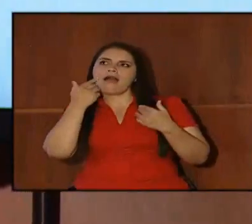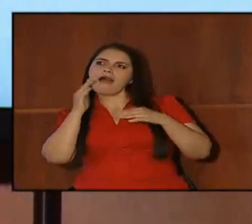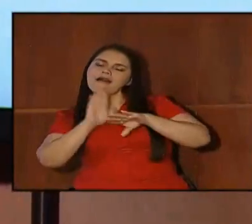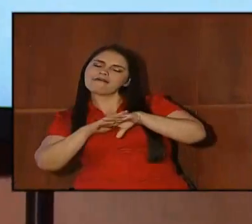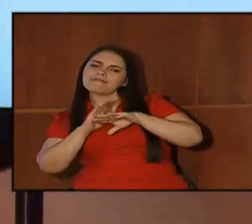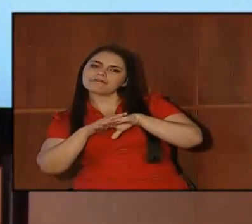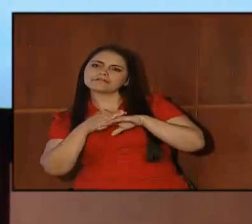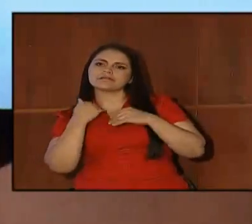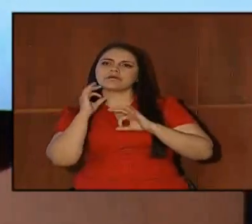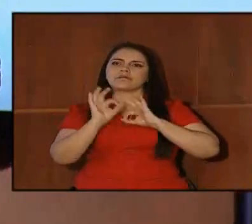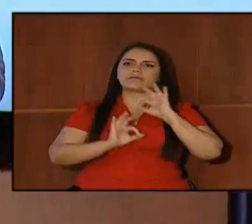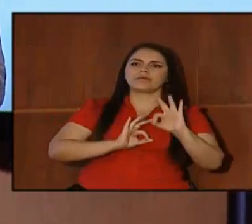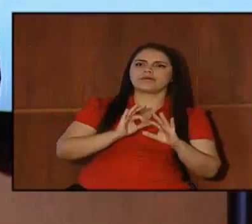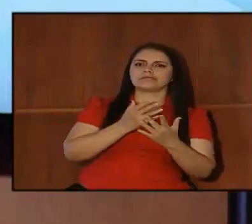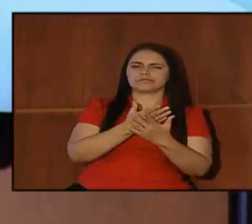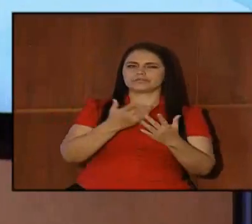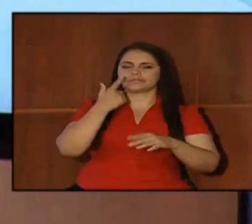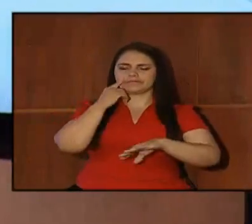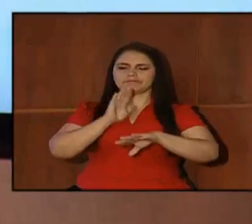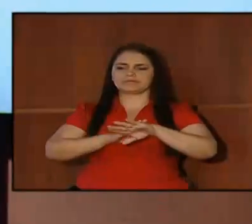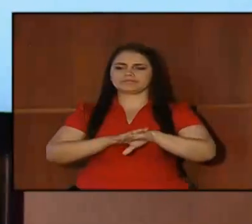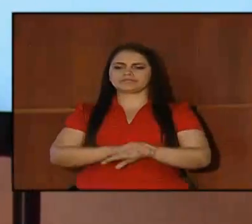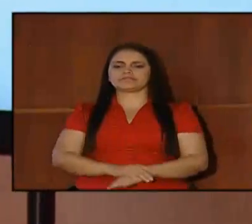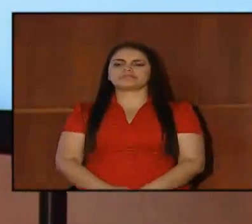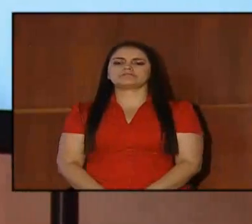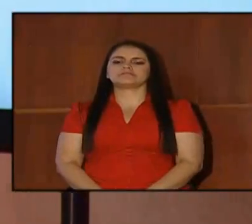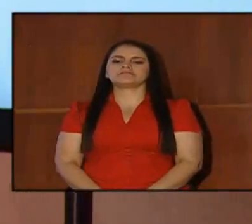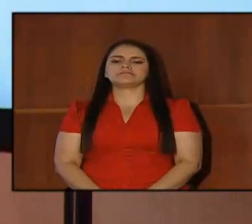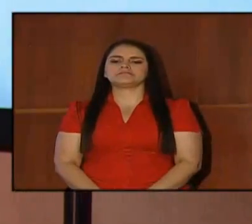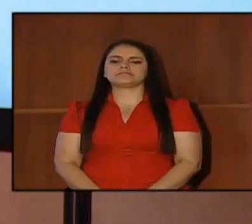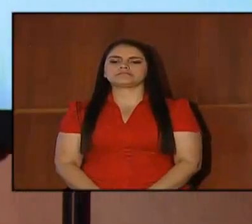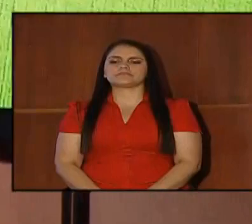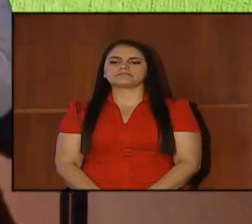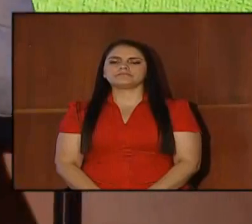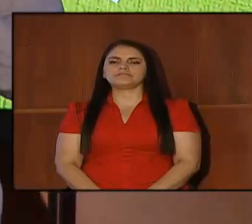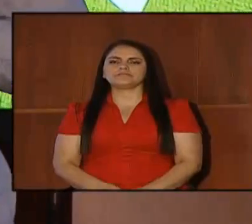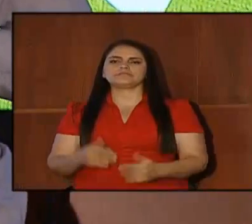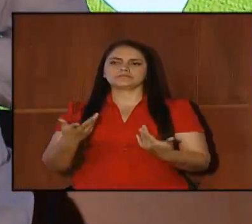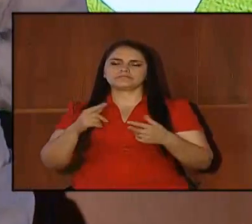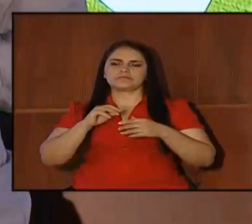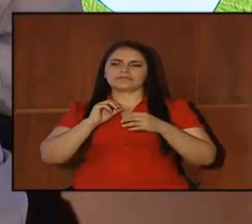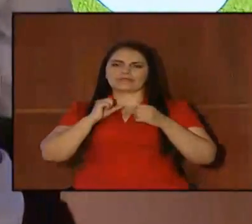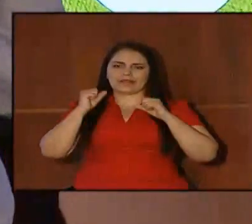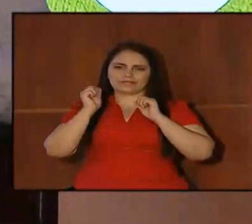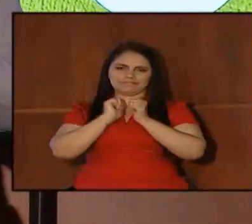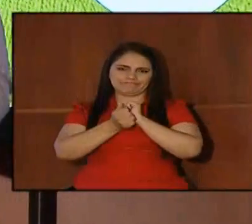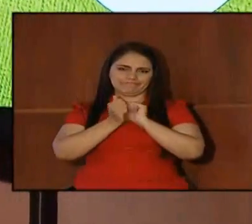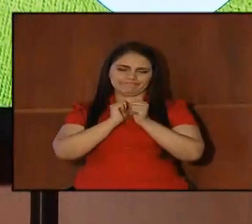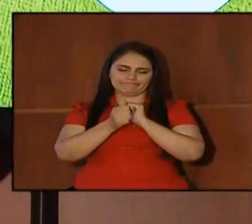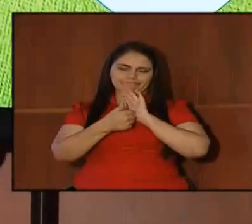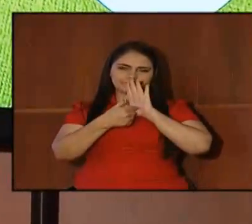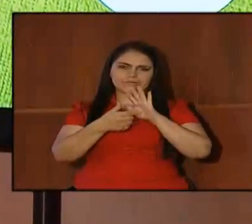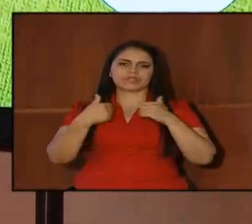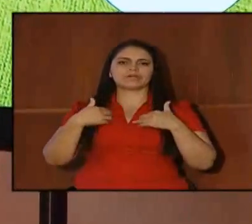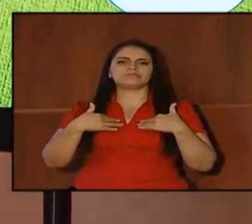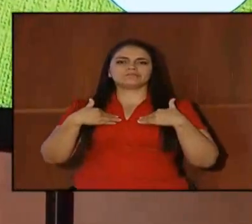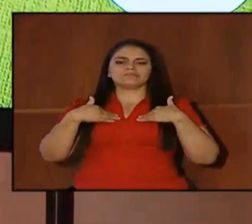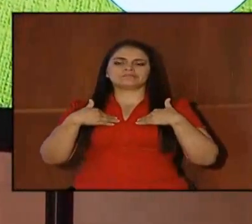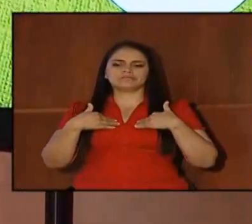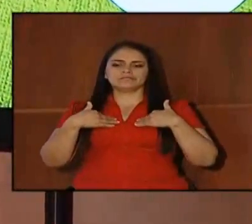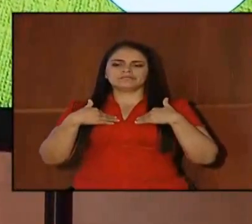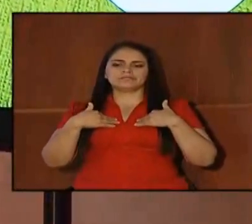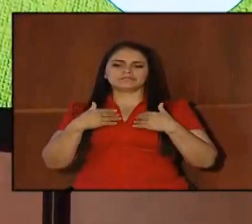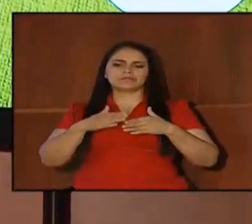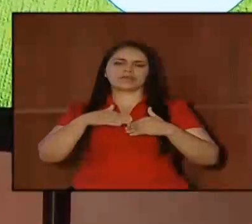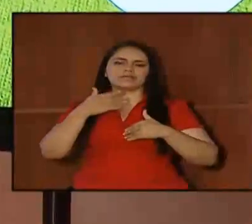cuidados y de ahí pues vamos a seguir evolucionando con otro tipo de ejercicios que les dije ahora como los respiratorios y por último les